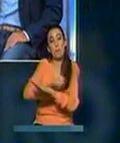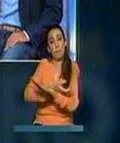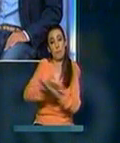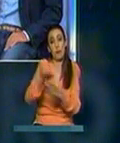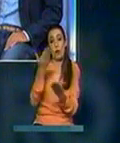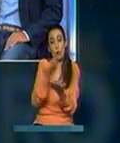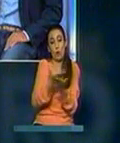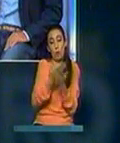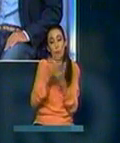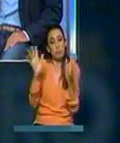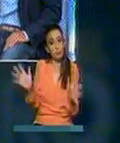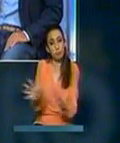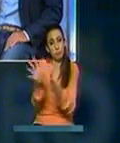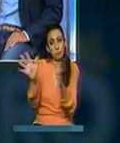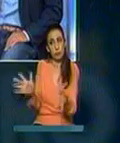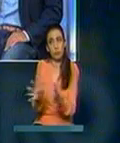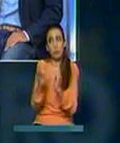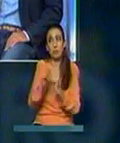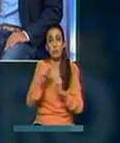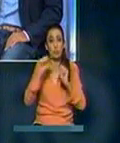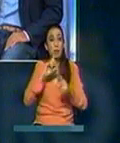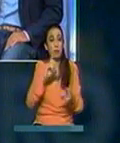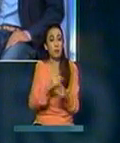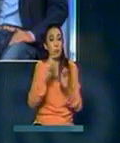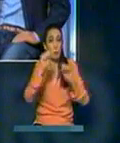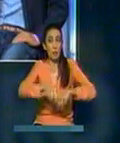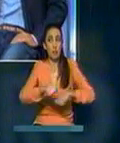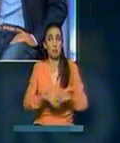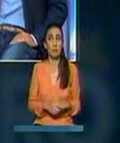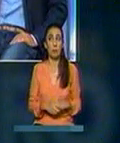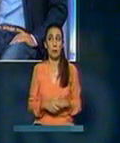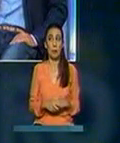también para estimular el crecimiento de estos emprendimientos?